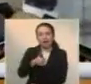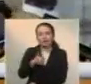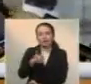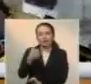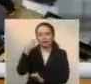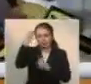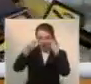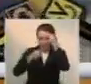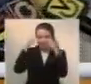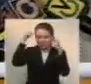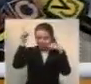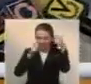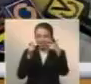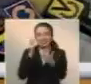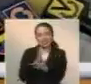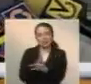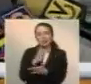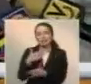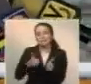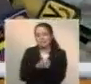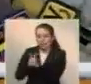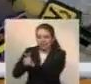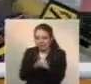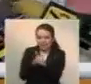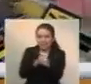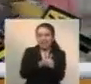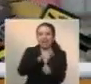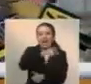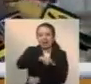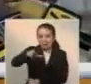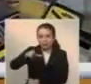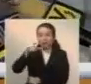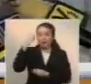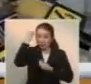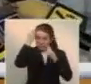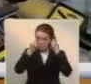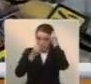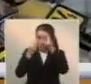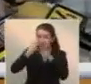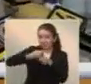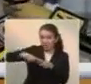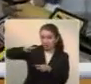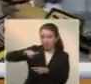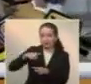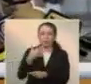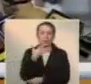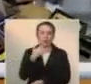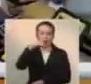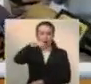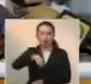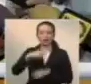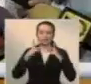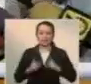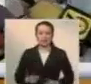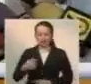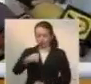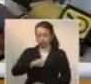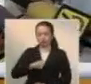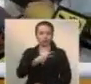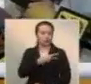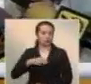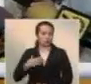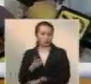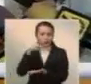en perseguir la disidencia. No solamente hoy se concretó la inhabilitación de mi persona, sino es que también van